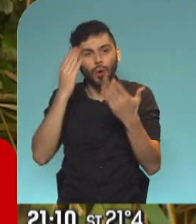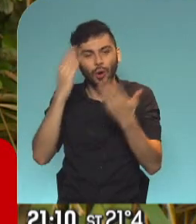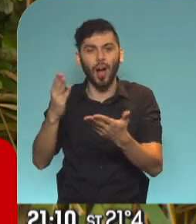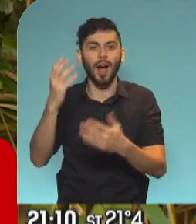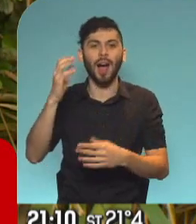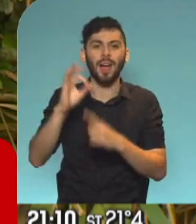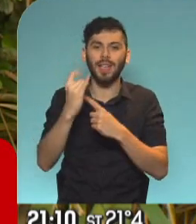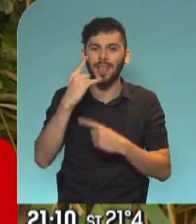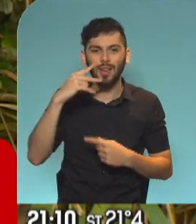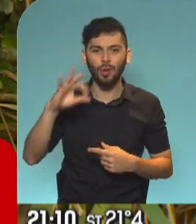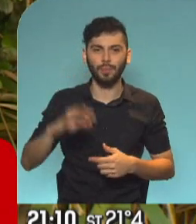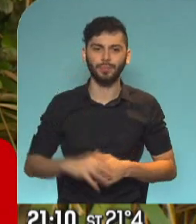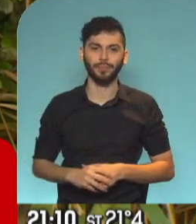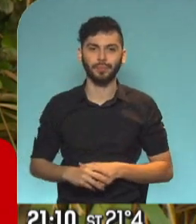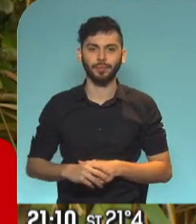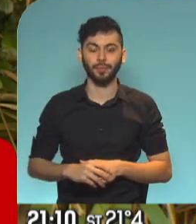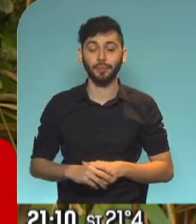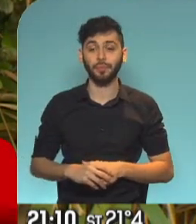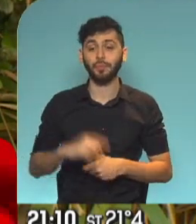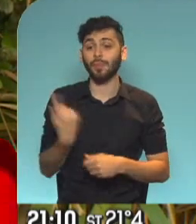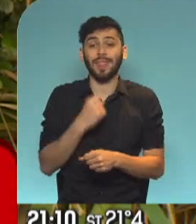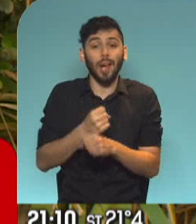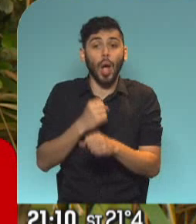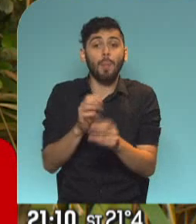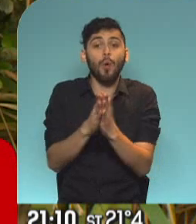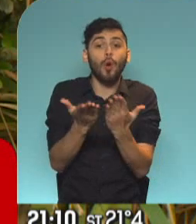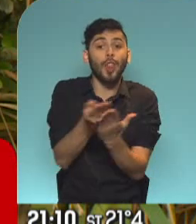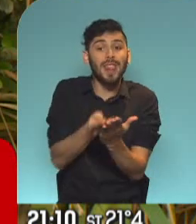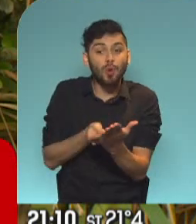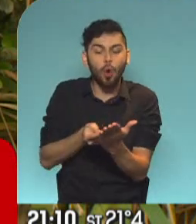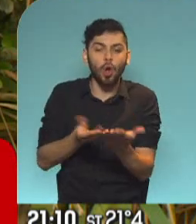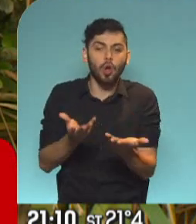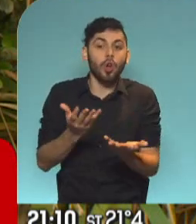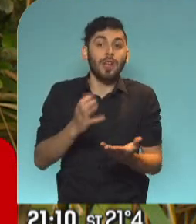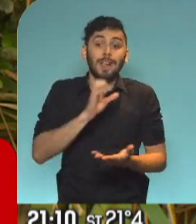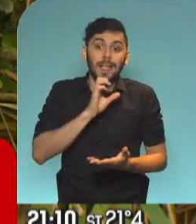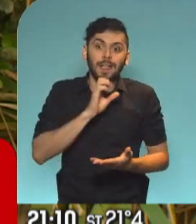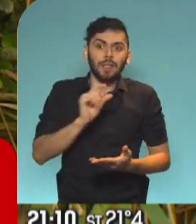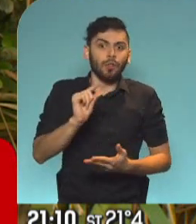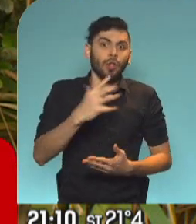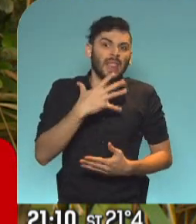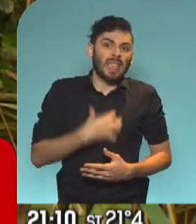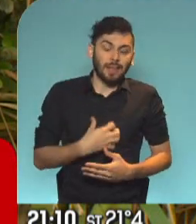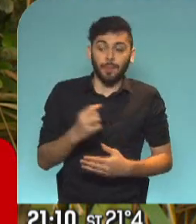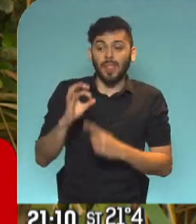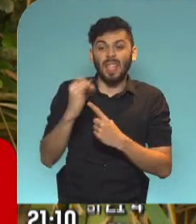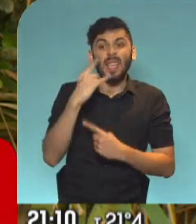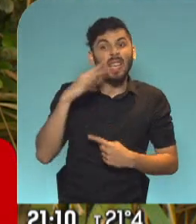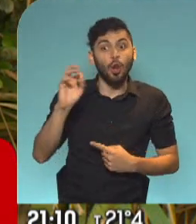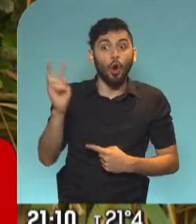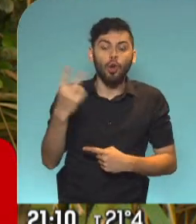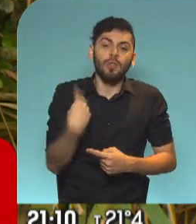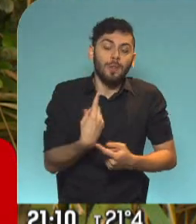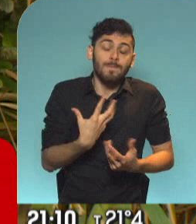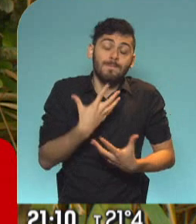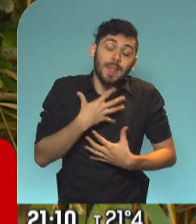Para el humor gráfico es un día triste, con la partida de Quino nos deja una pena enorme, y a todos en general, todos